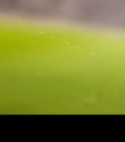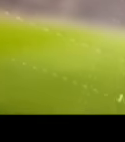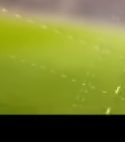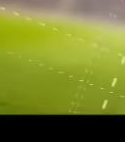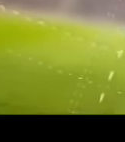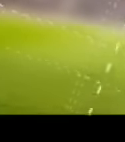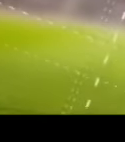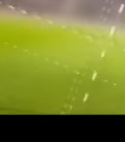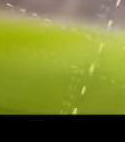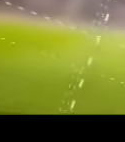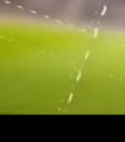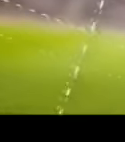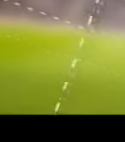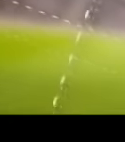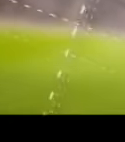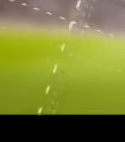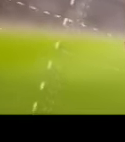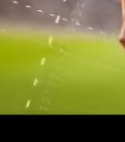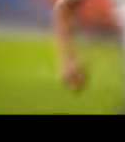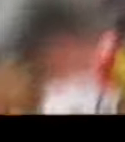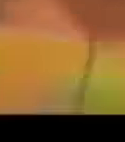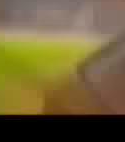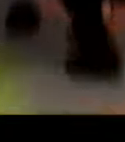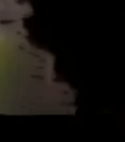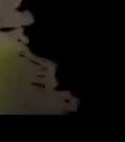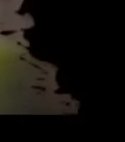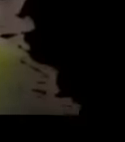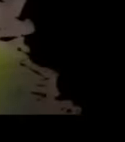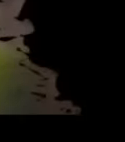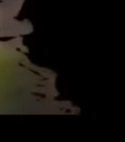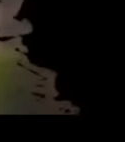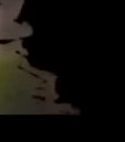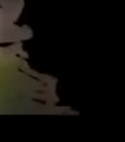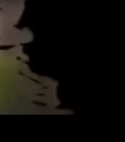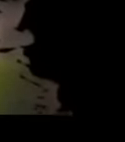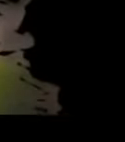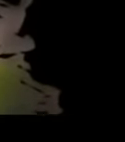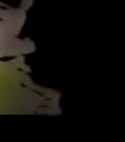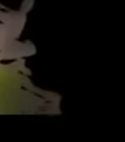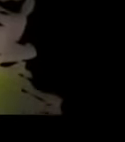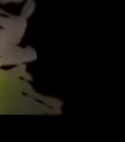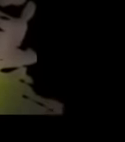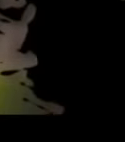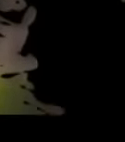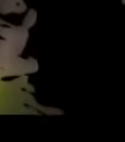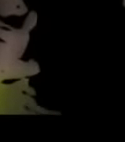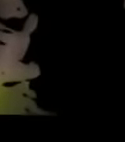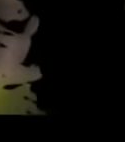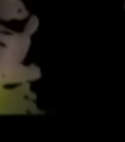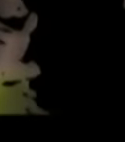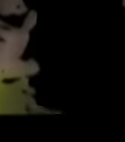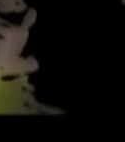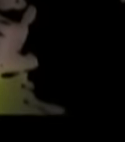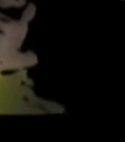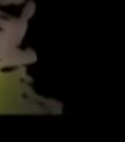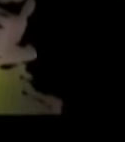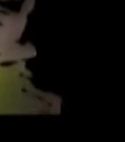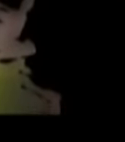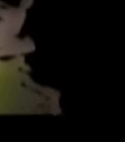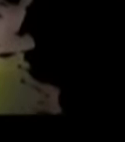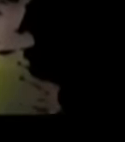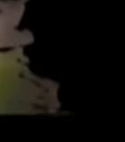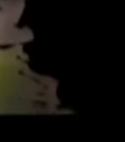Este sábado, Ecuador TV tendrá un partido electrizante. La U quiere recuperar el camino a la